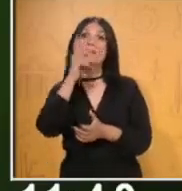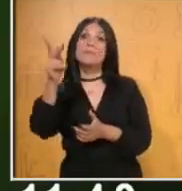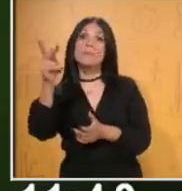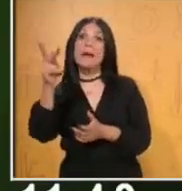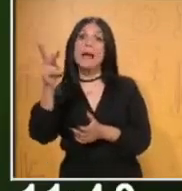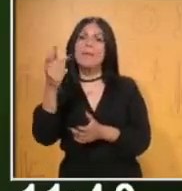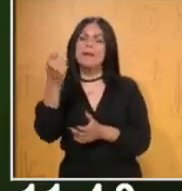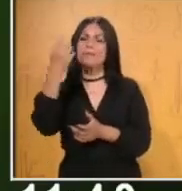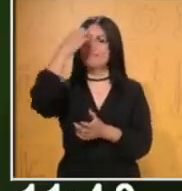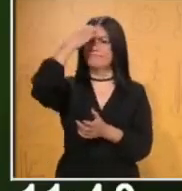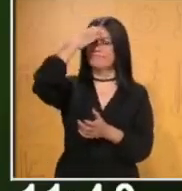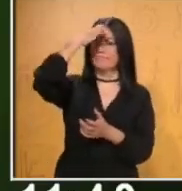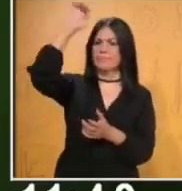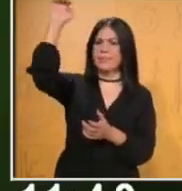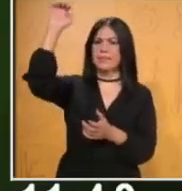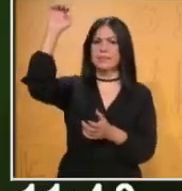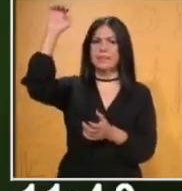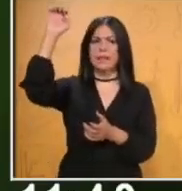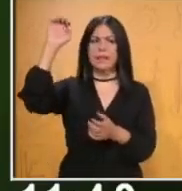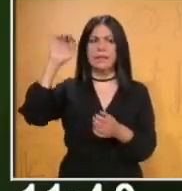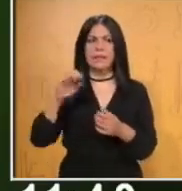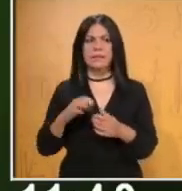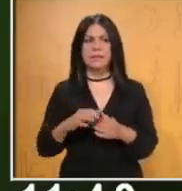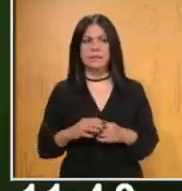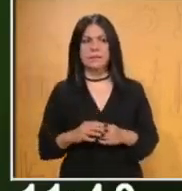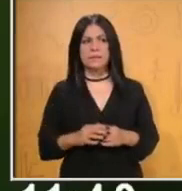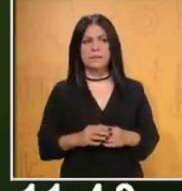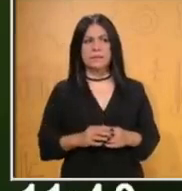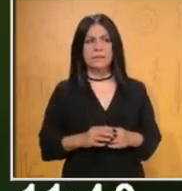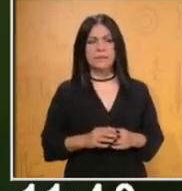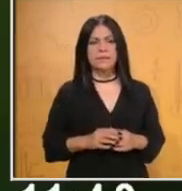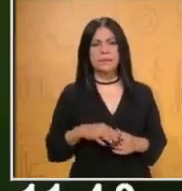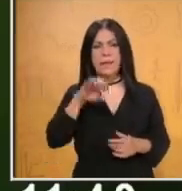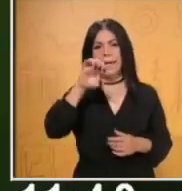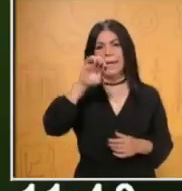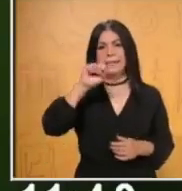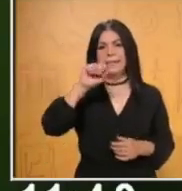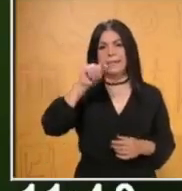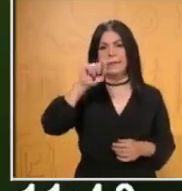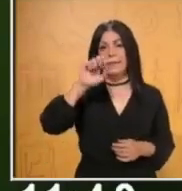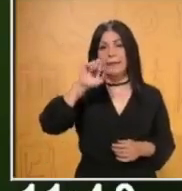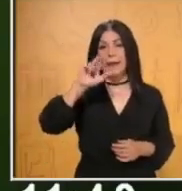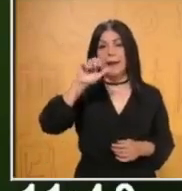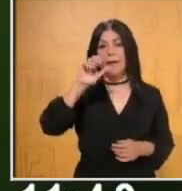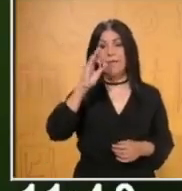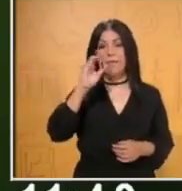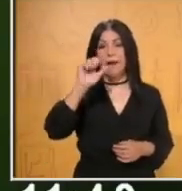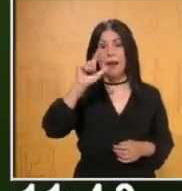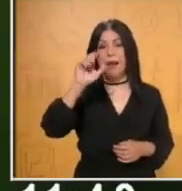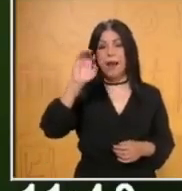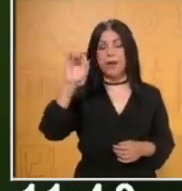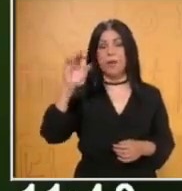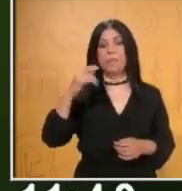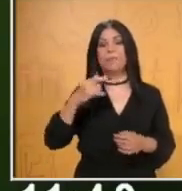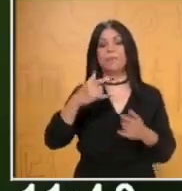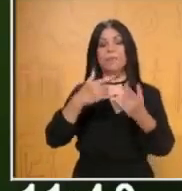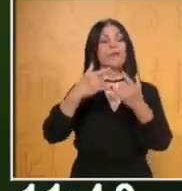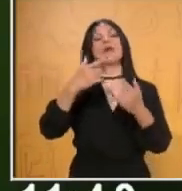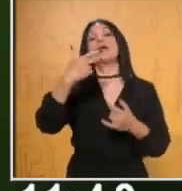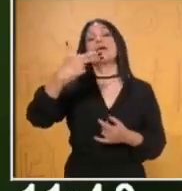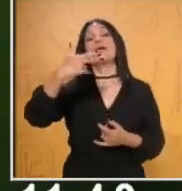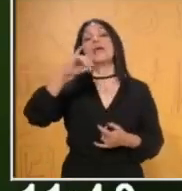conocías. Y estas serían: estrafalario, hilaba,